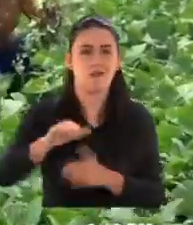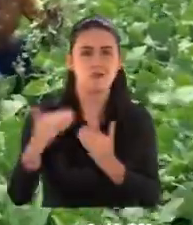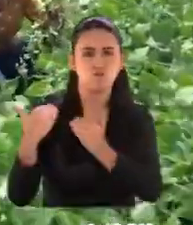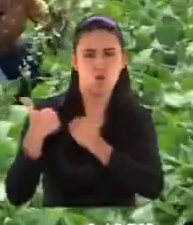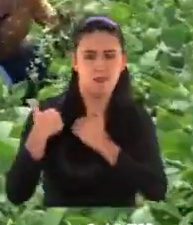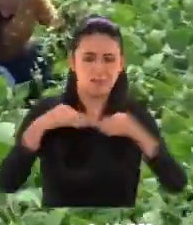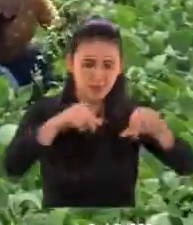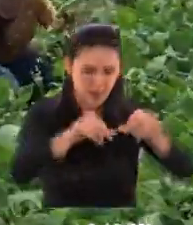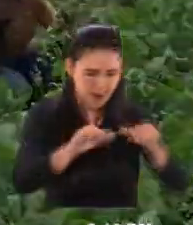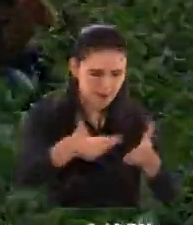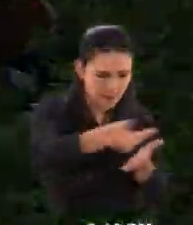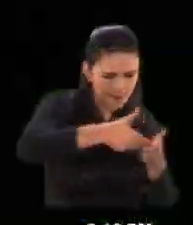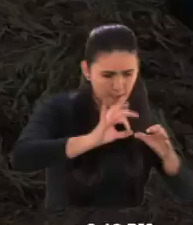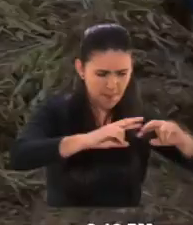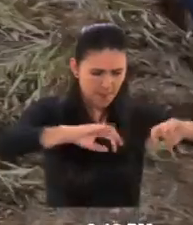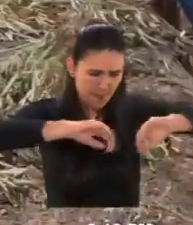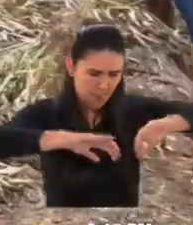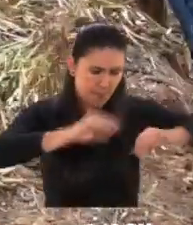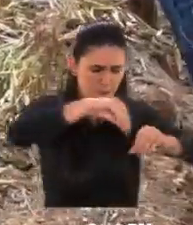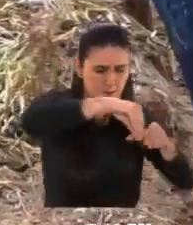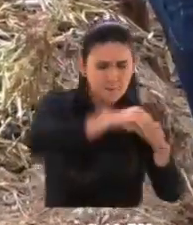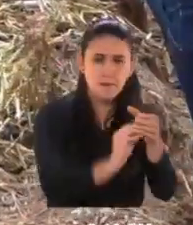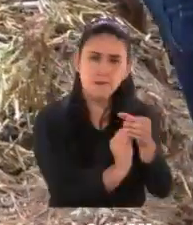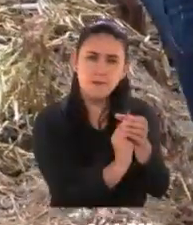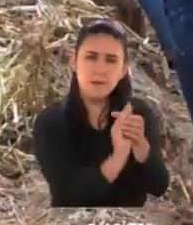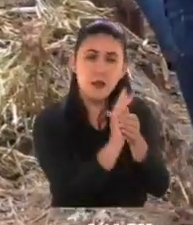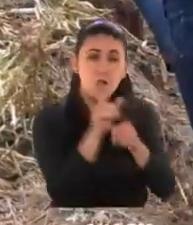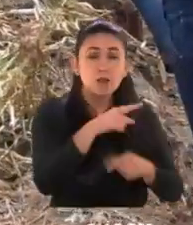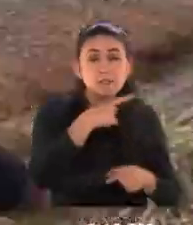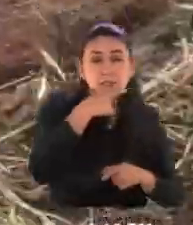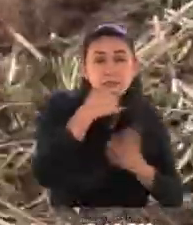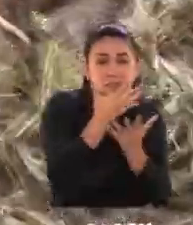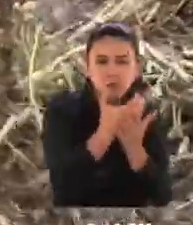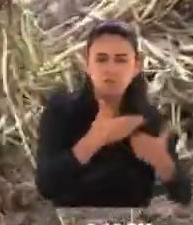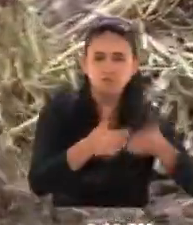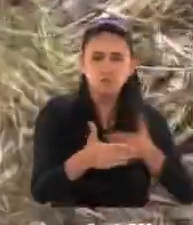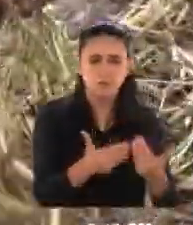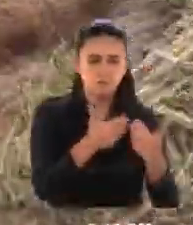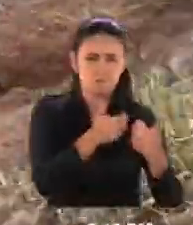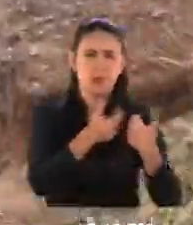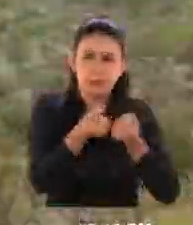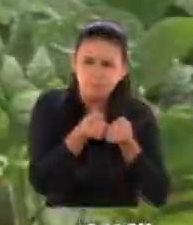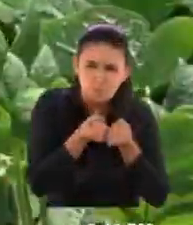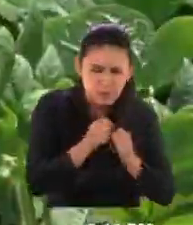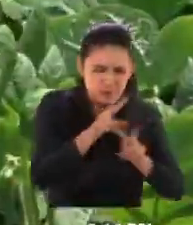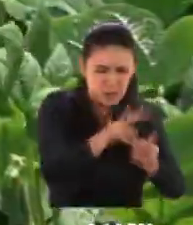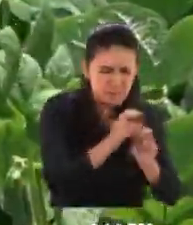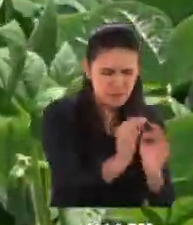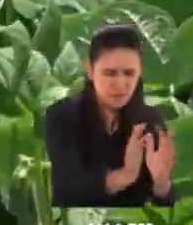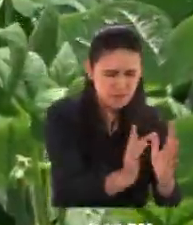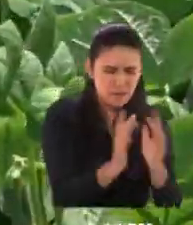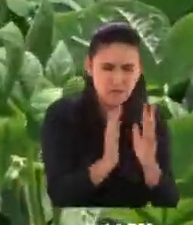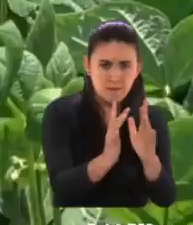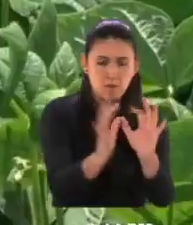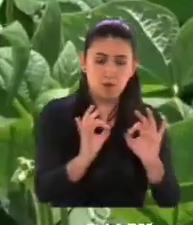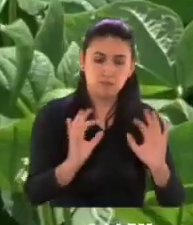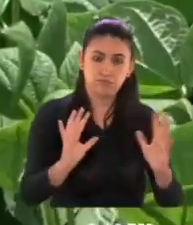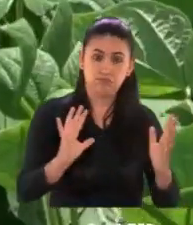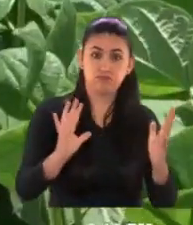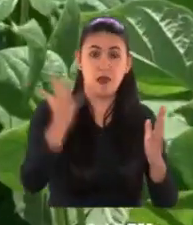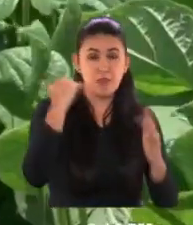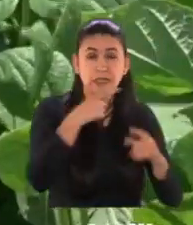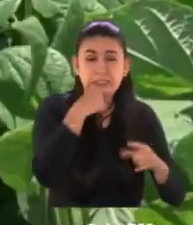que aunque árida en algunas zonas con dedicación y esfuerzo lograron convertirla en un campo